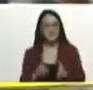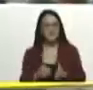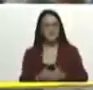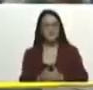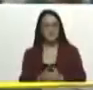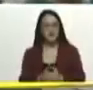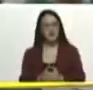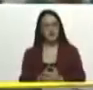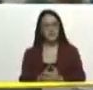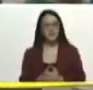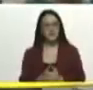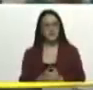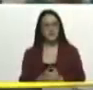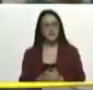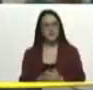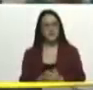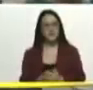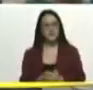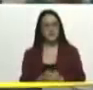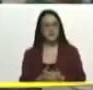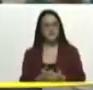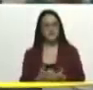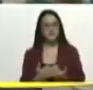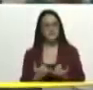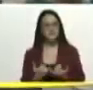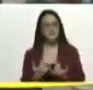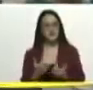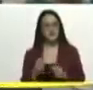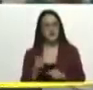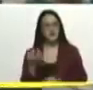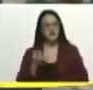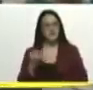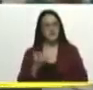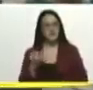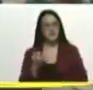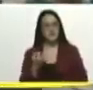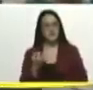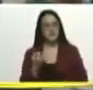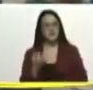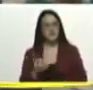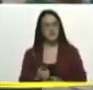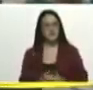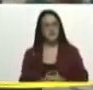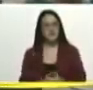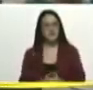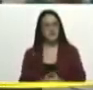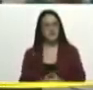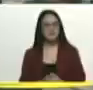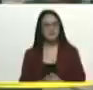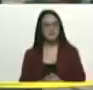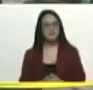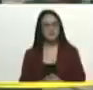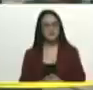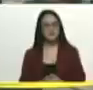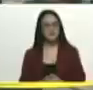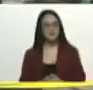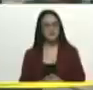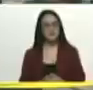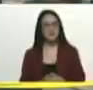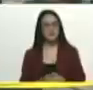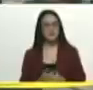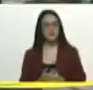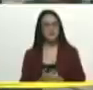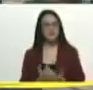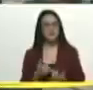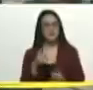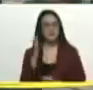São Paulo, yo les sugiero que lo lean. Y la verdad aquí es que yo soñé,